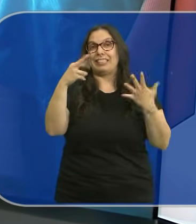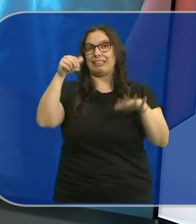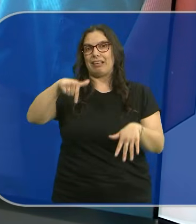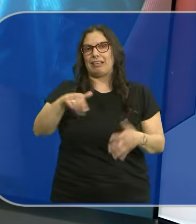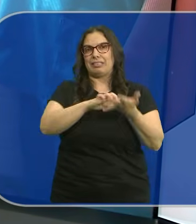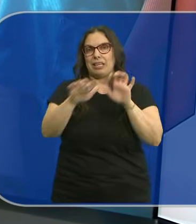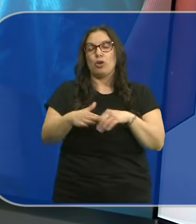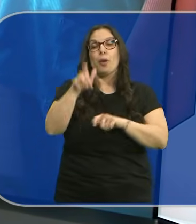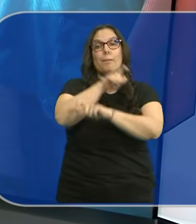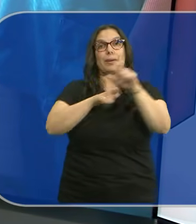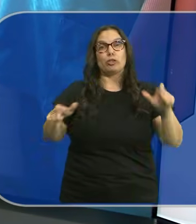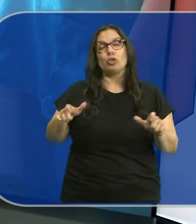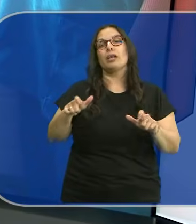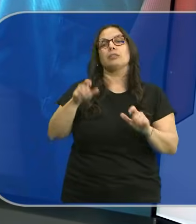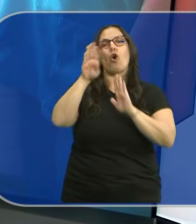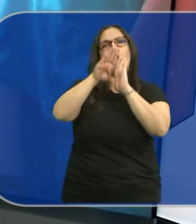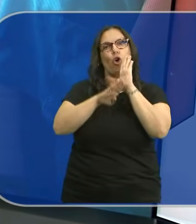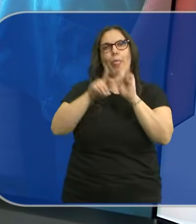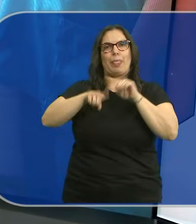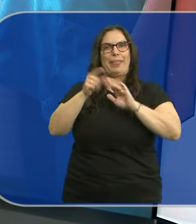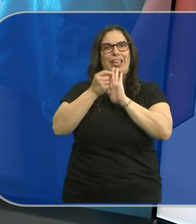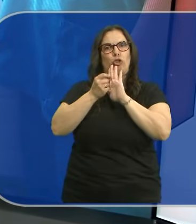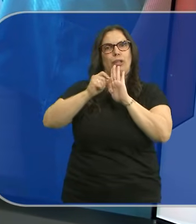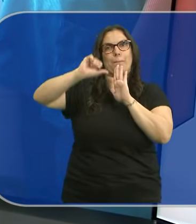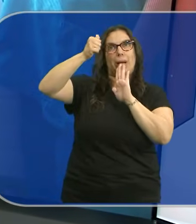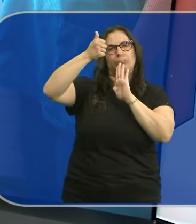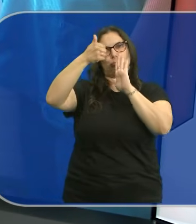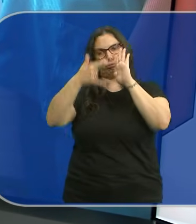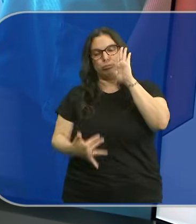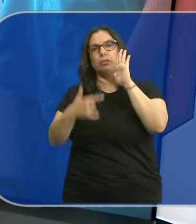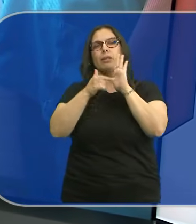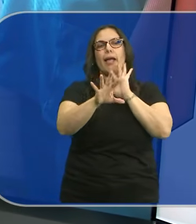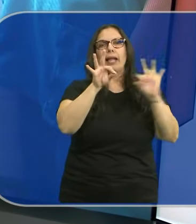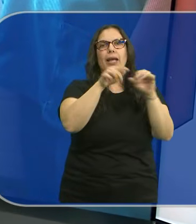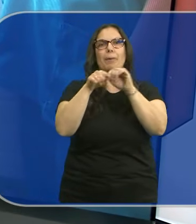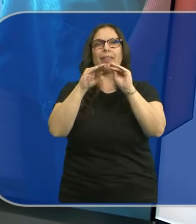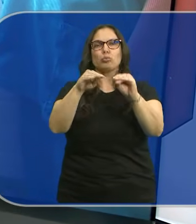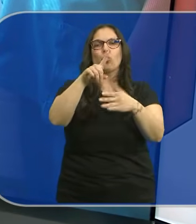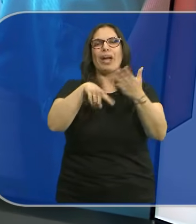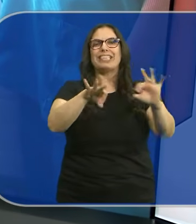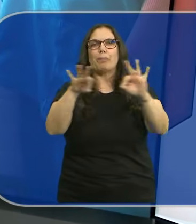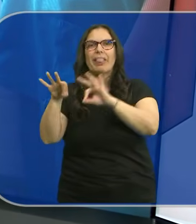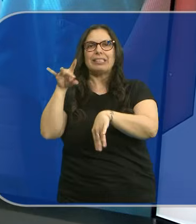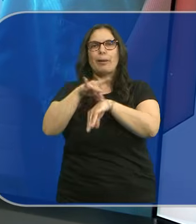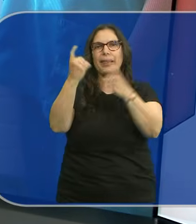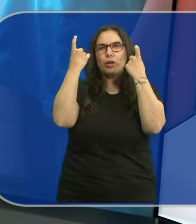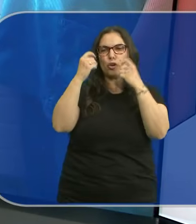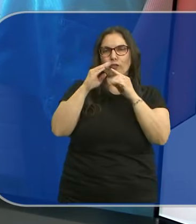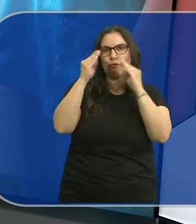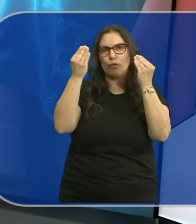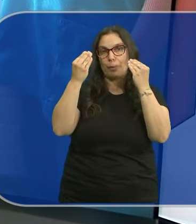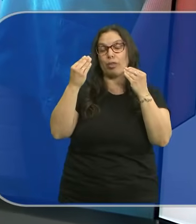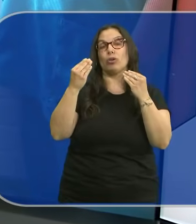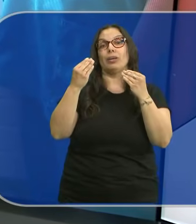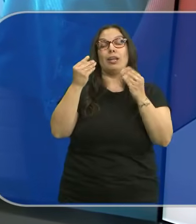y León. Los aspirantes podrán elegir por orden, en función de su nota, la especialidad médica en la que se quieren formar en los próximos años. La número 6